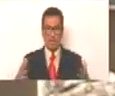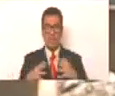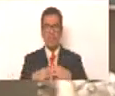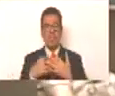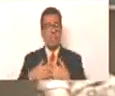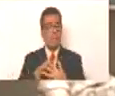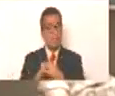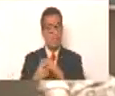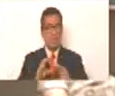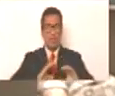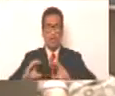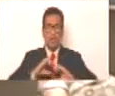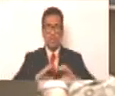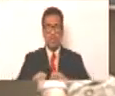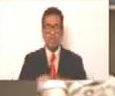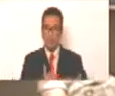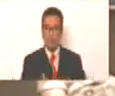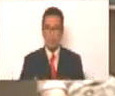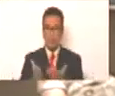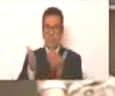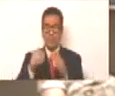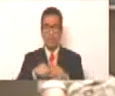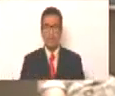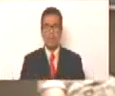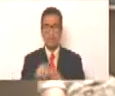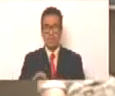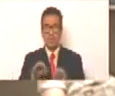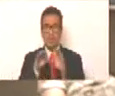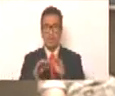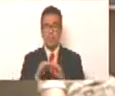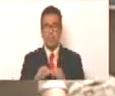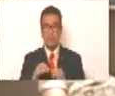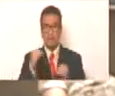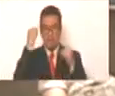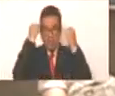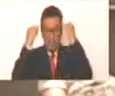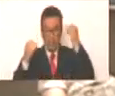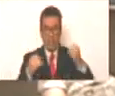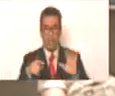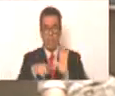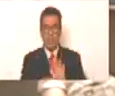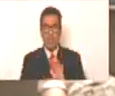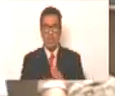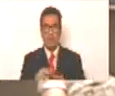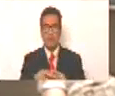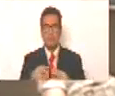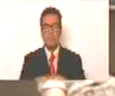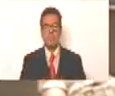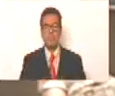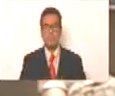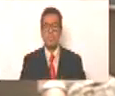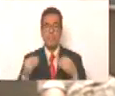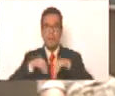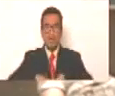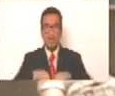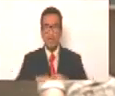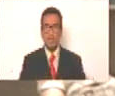comunicación al servicio de los intereses tácticos de la dominación hegemónica. Acuerda,